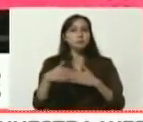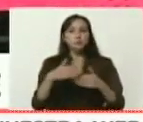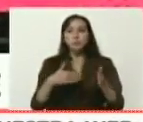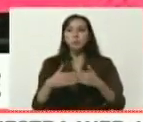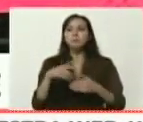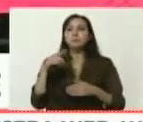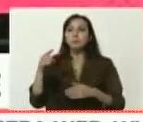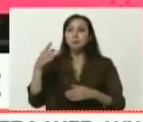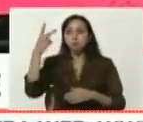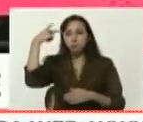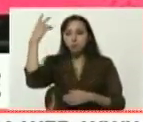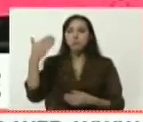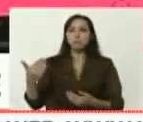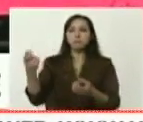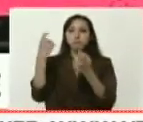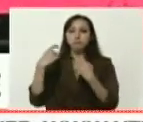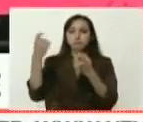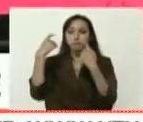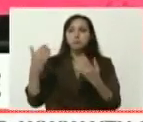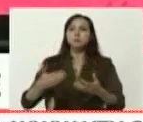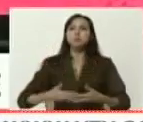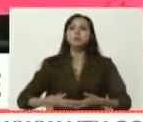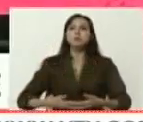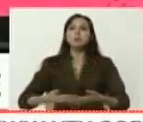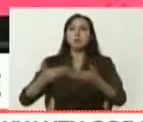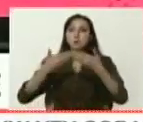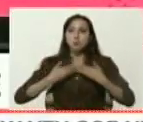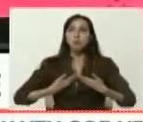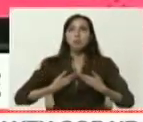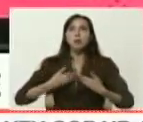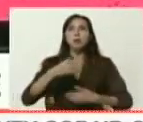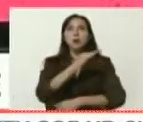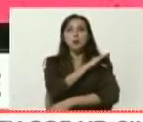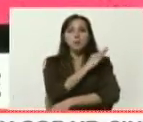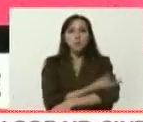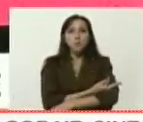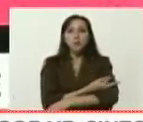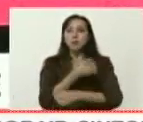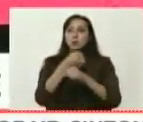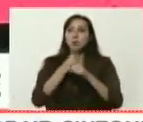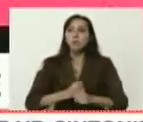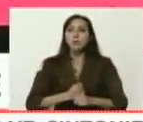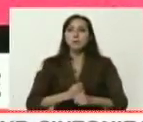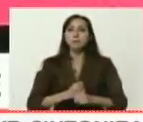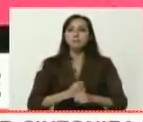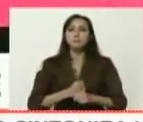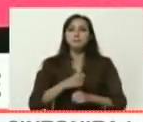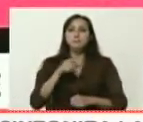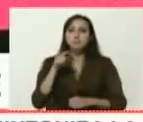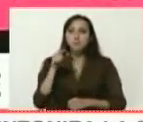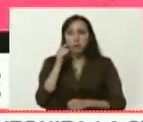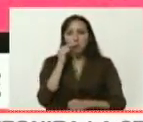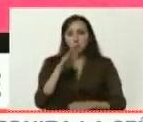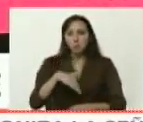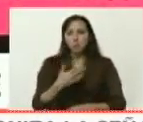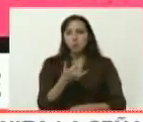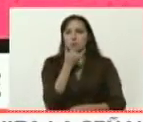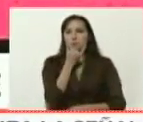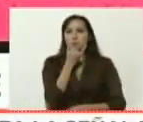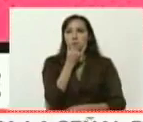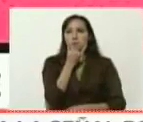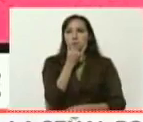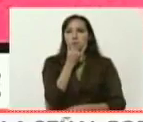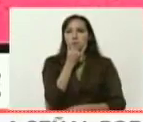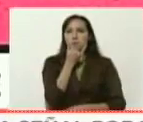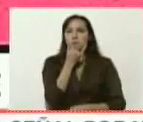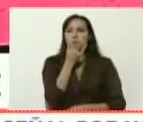nos das esa fuerza y la confianza. El hombre tiene derecho a equivocarse, más de uno se ha